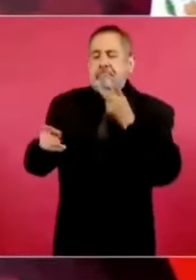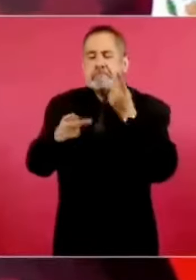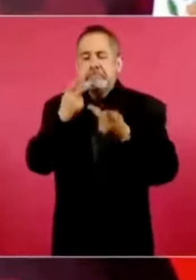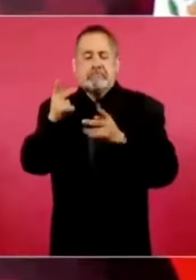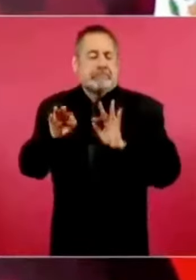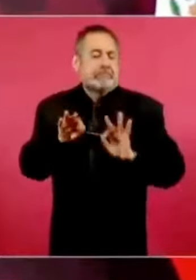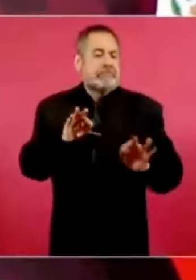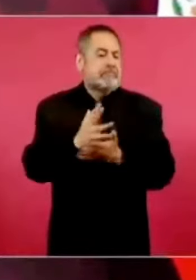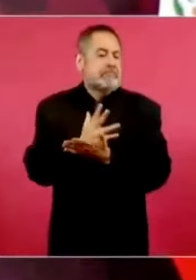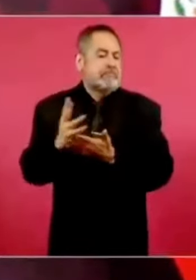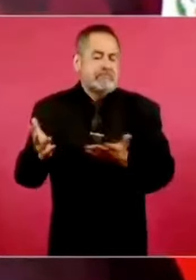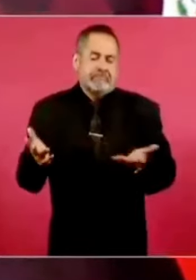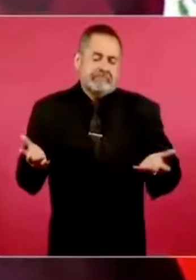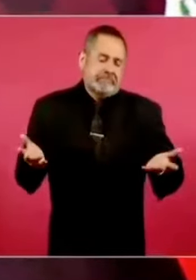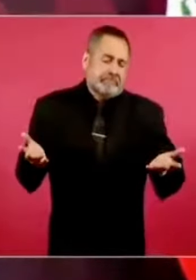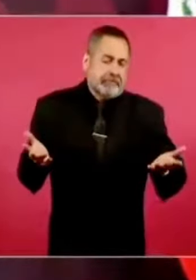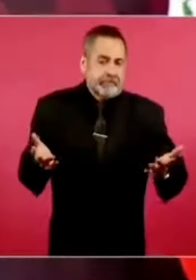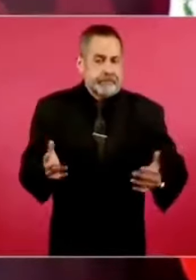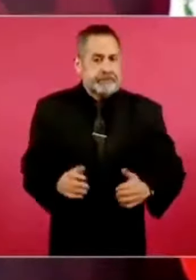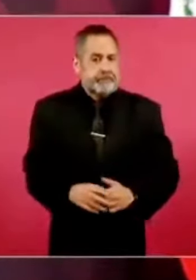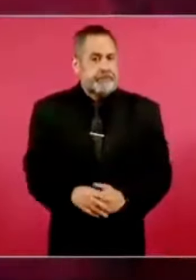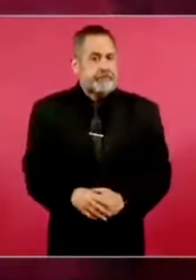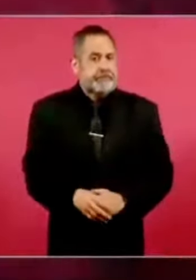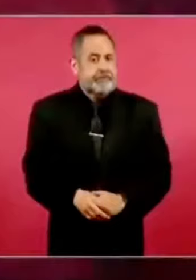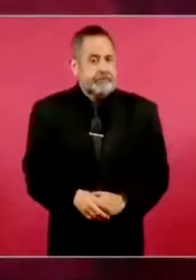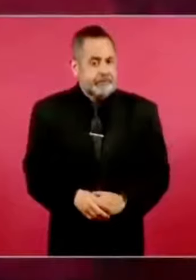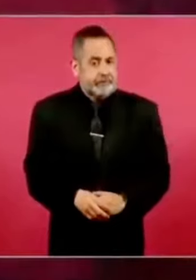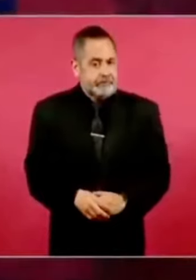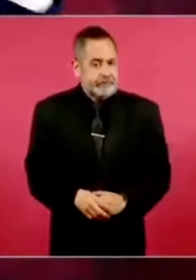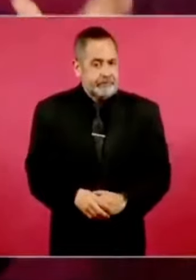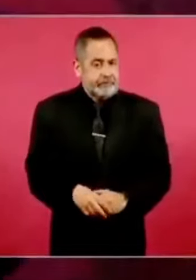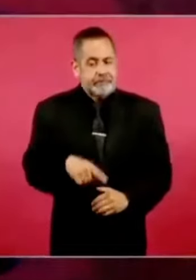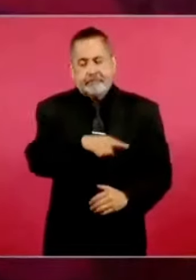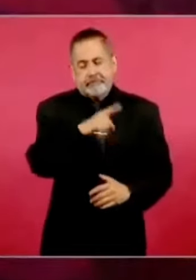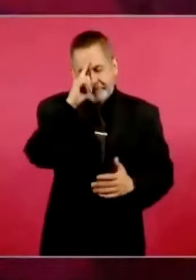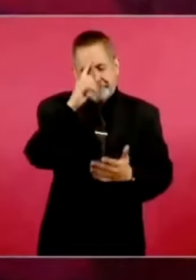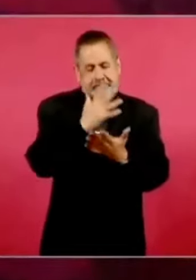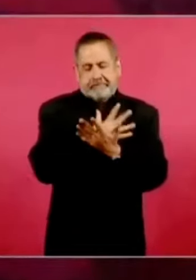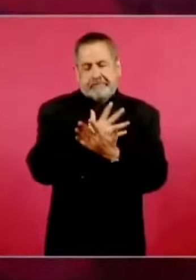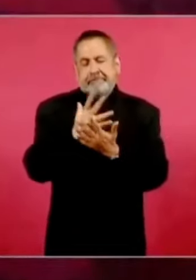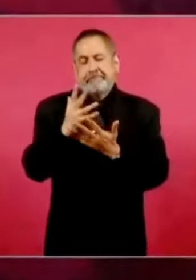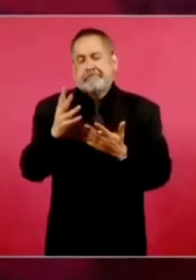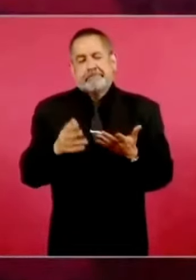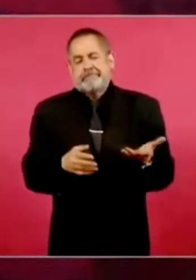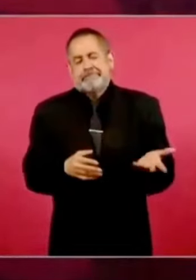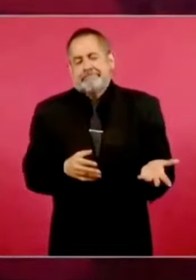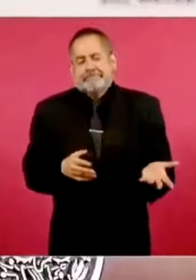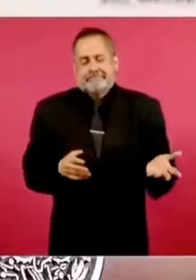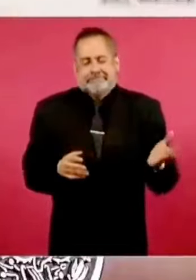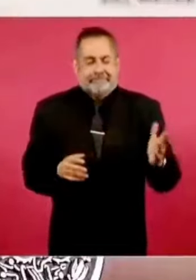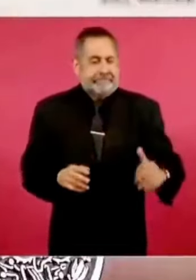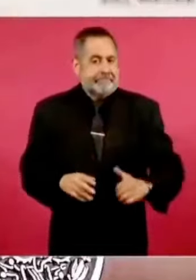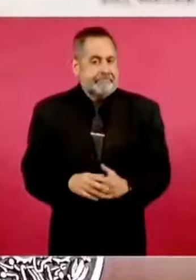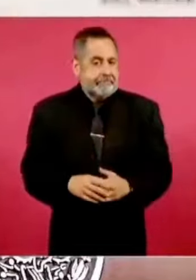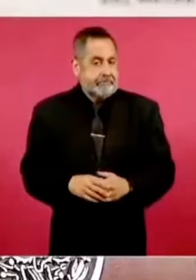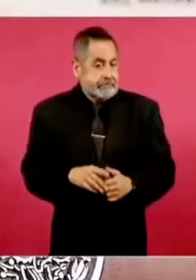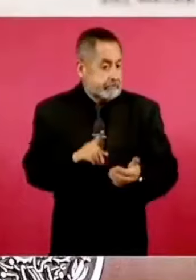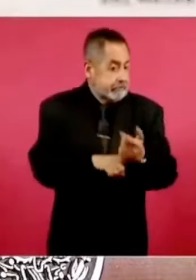el